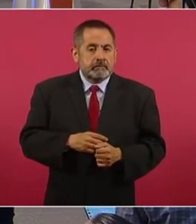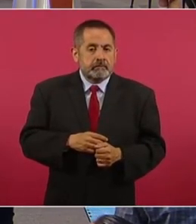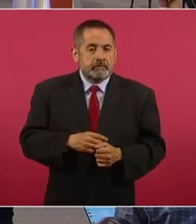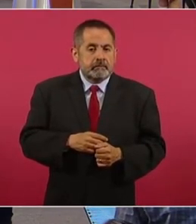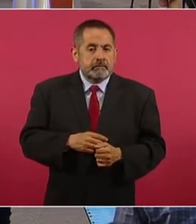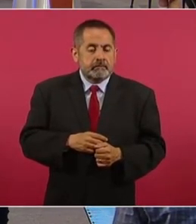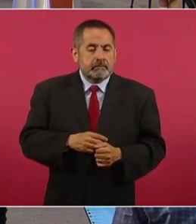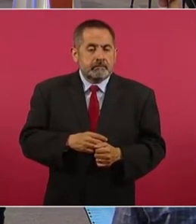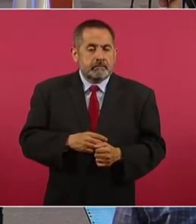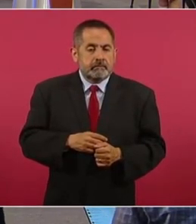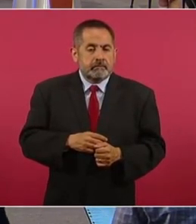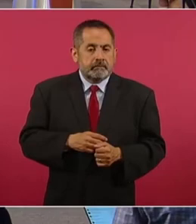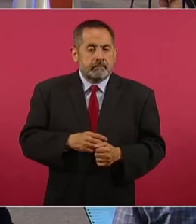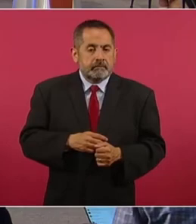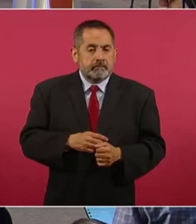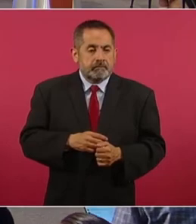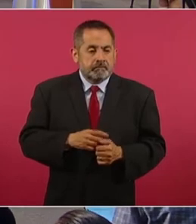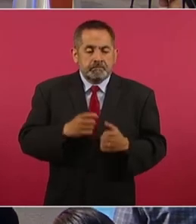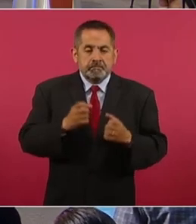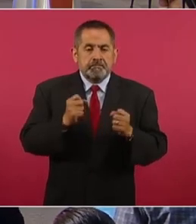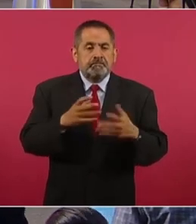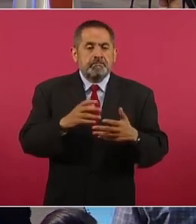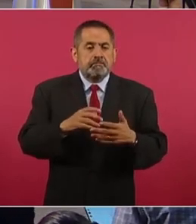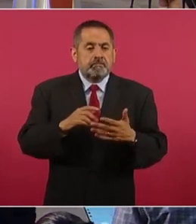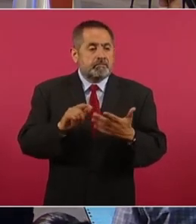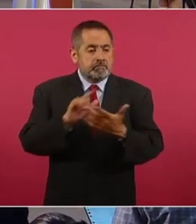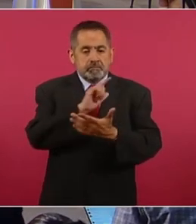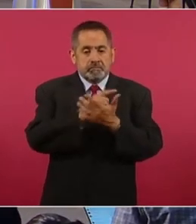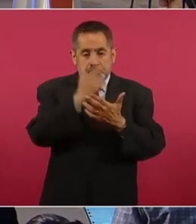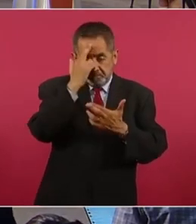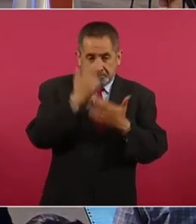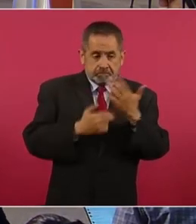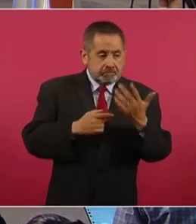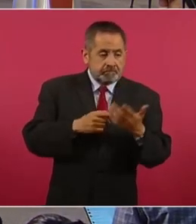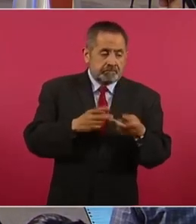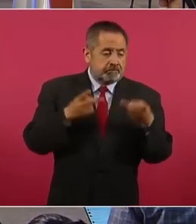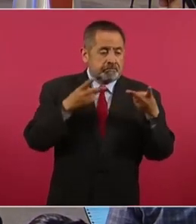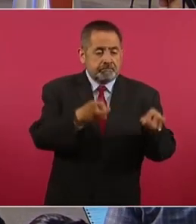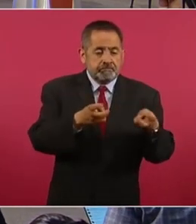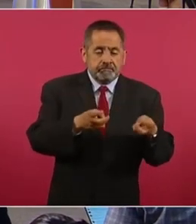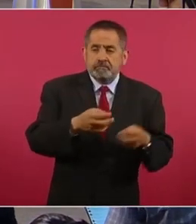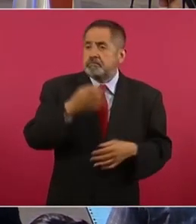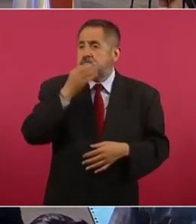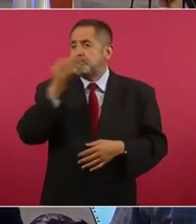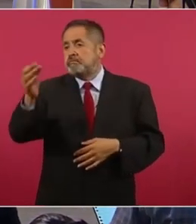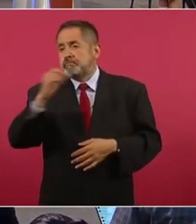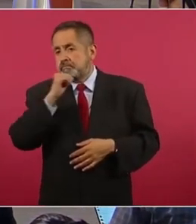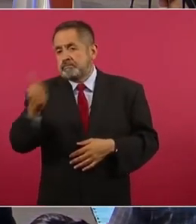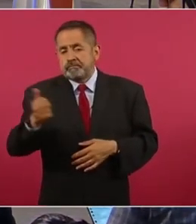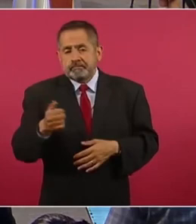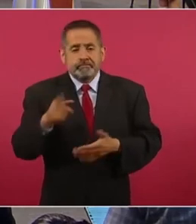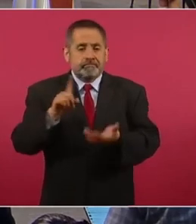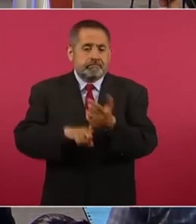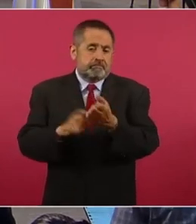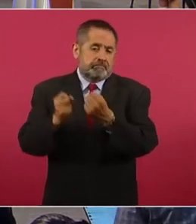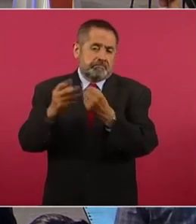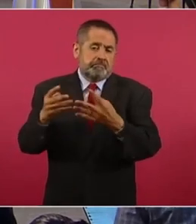el margen de delitos que no se denuncian. Ahí sí hay más cifra negra.